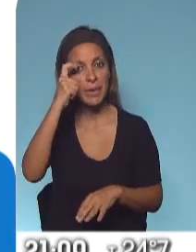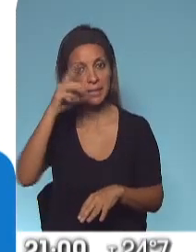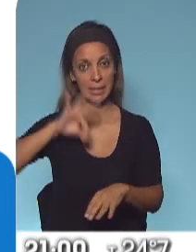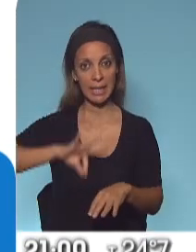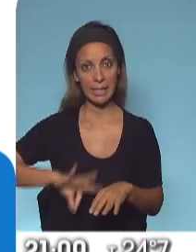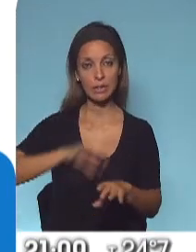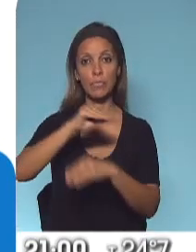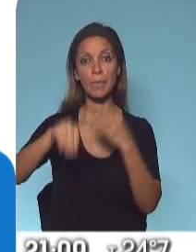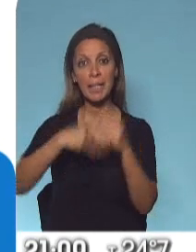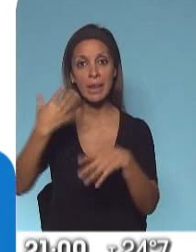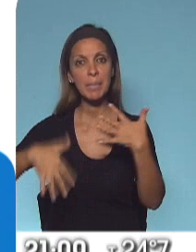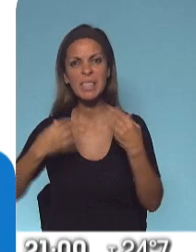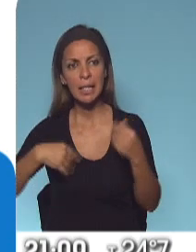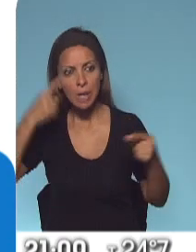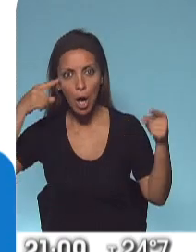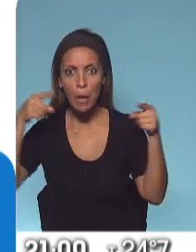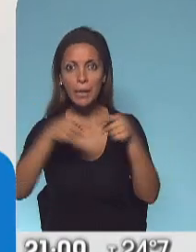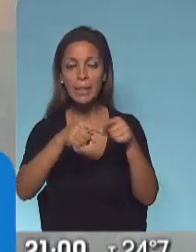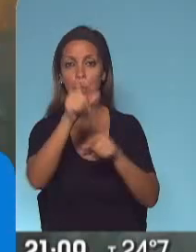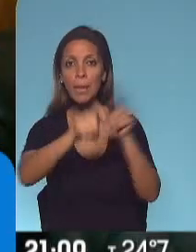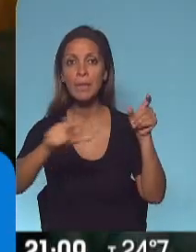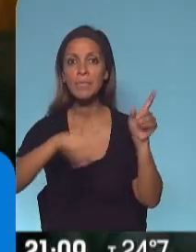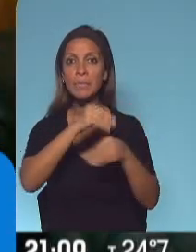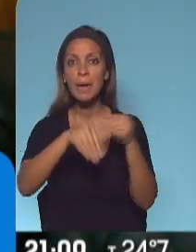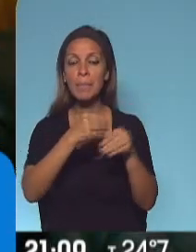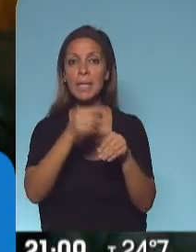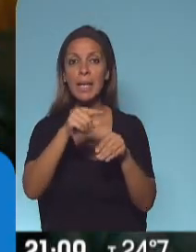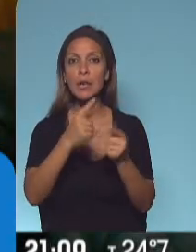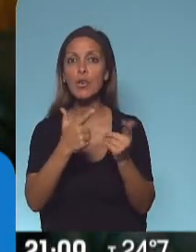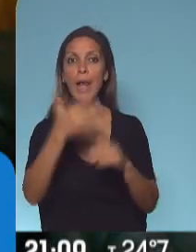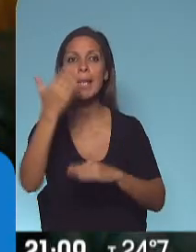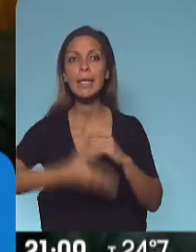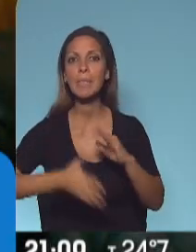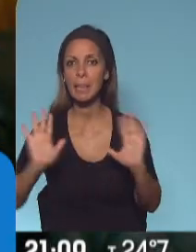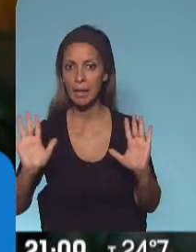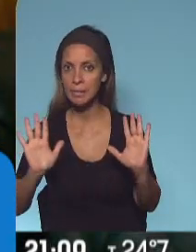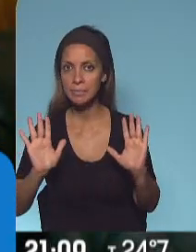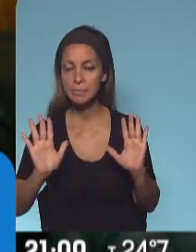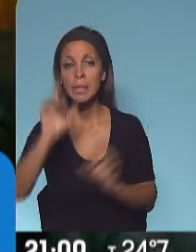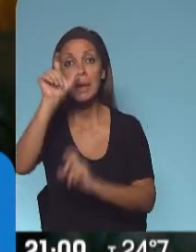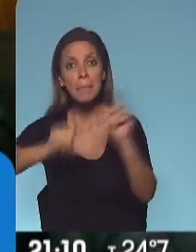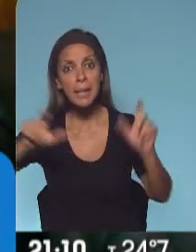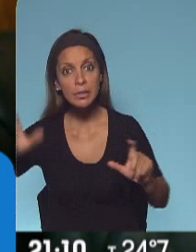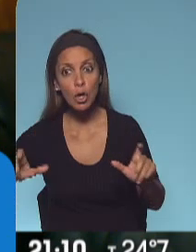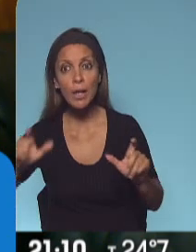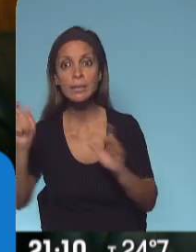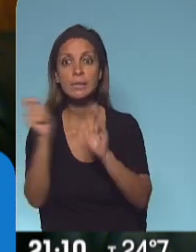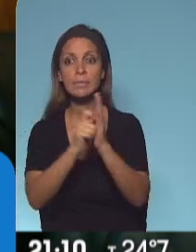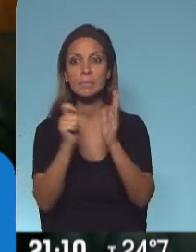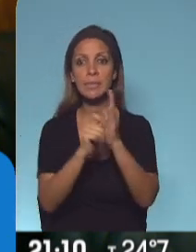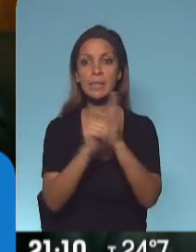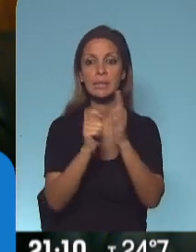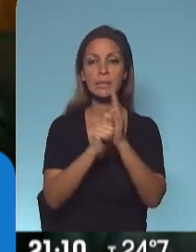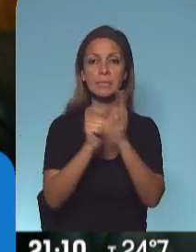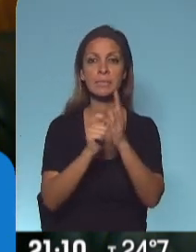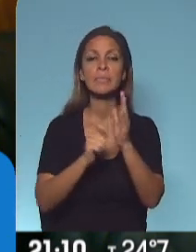de la población al cual el Estado nunca llegó. El IFE no tiene un cupo, es decir, todas las personas que se inscriban o se